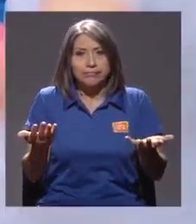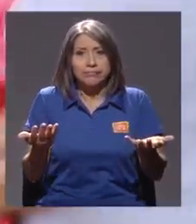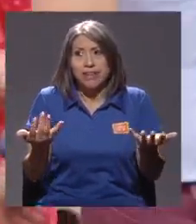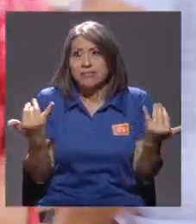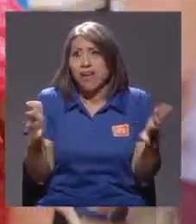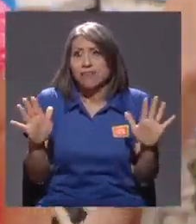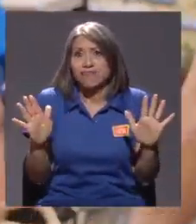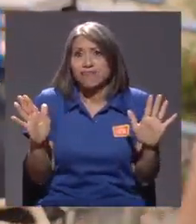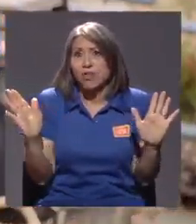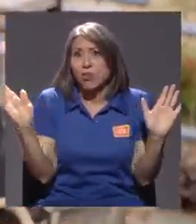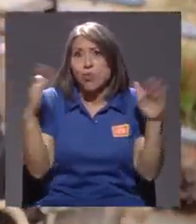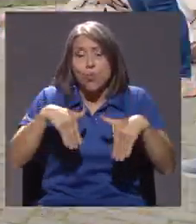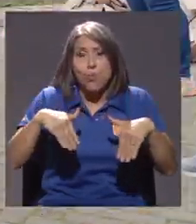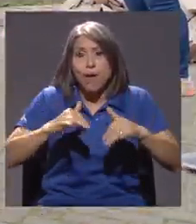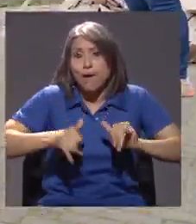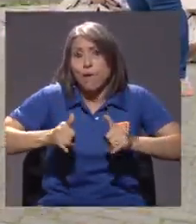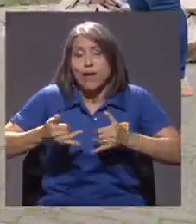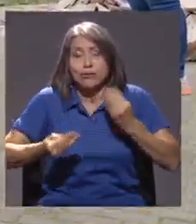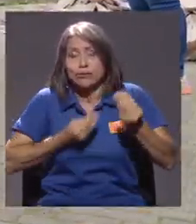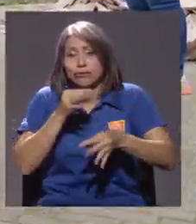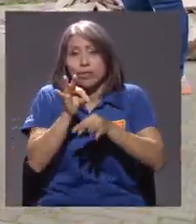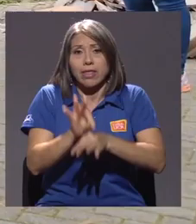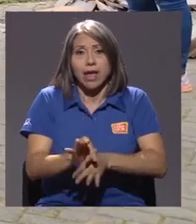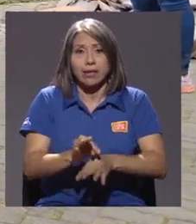y van perdiendo todos estos juegos.